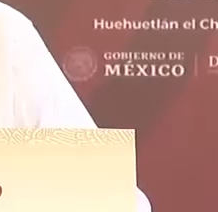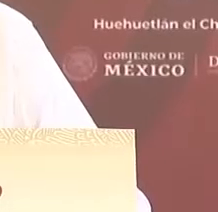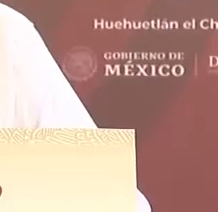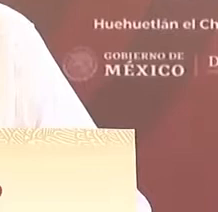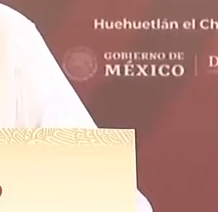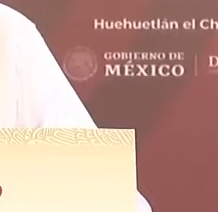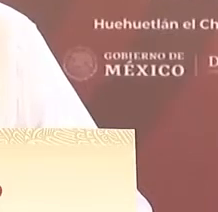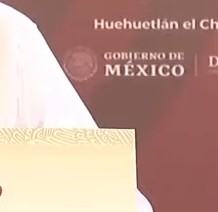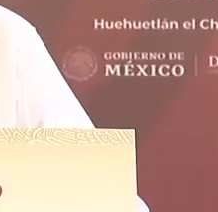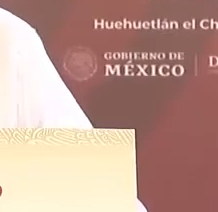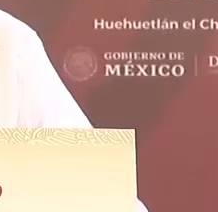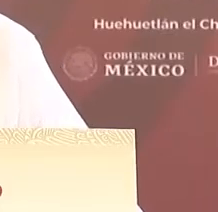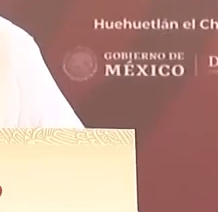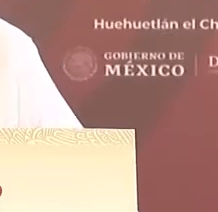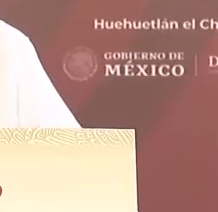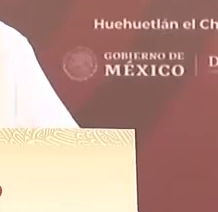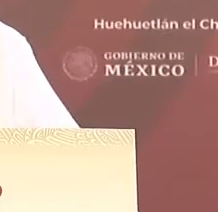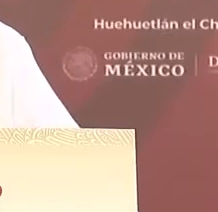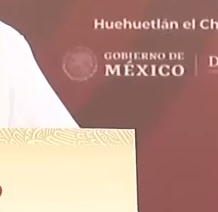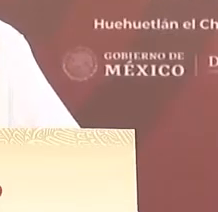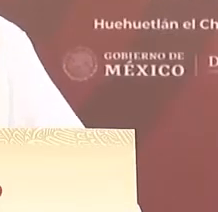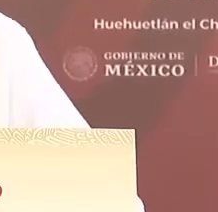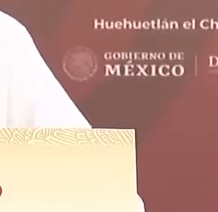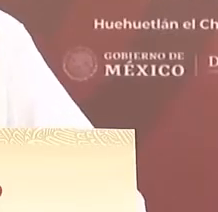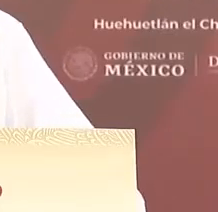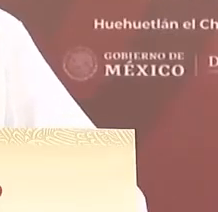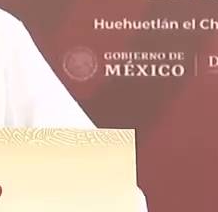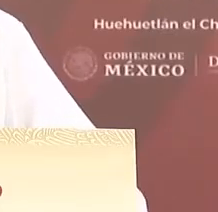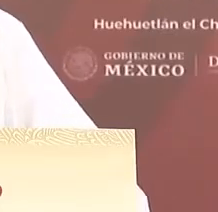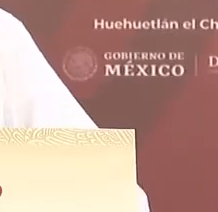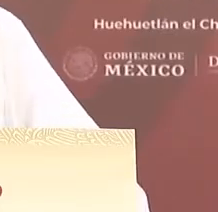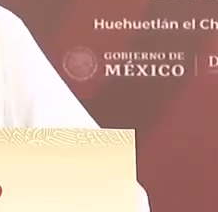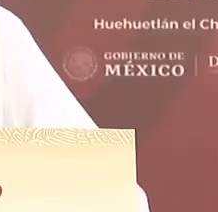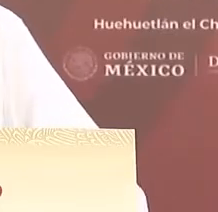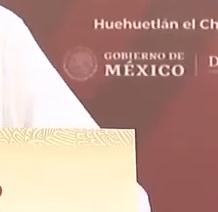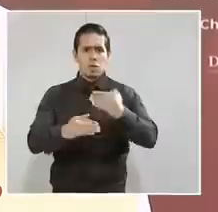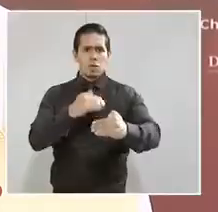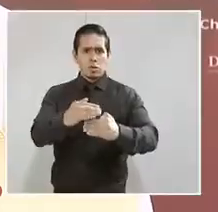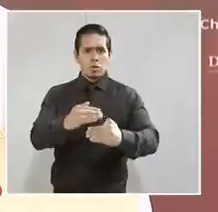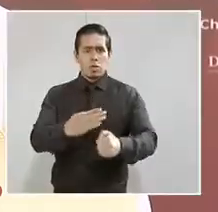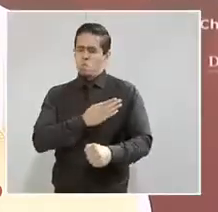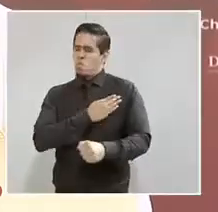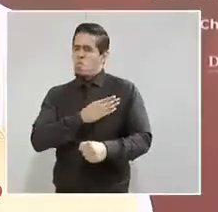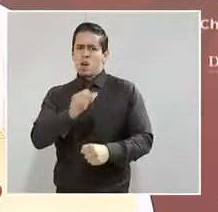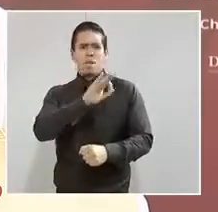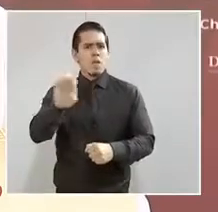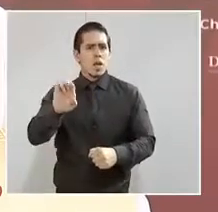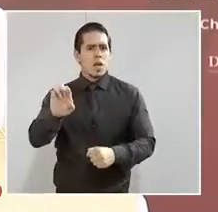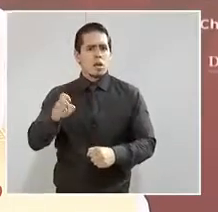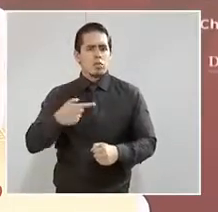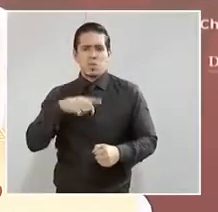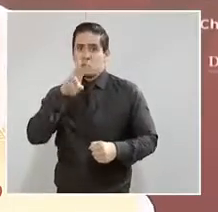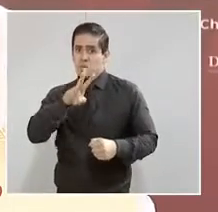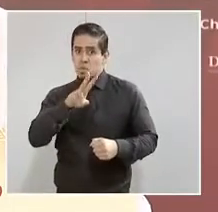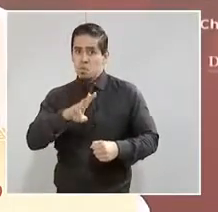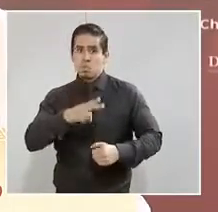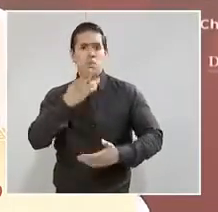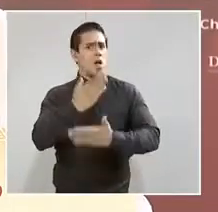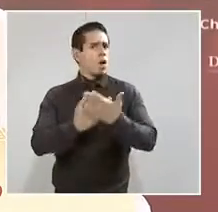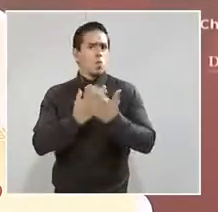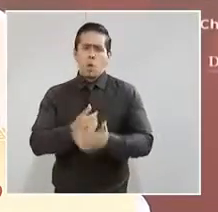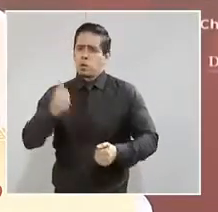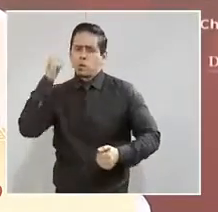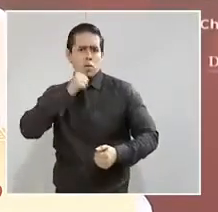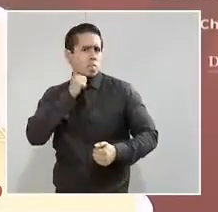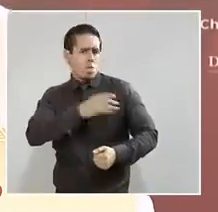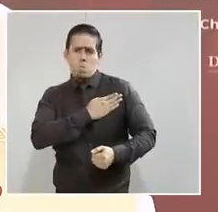es un lugar de gente buena, de gente progresista, de buena fe, que actúan de buena fe